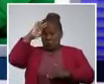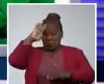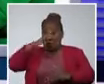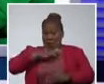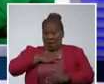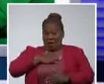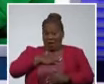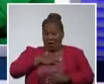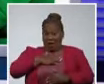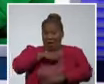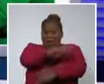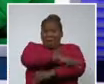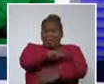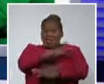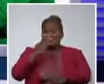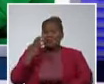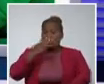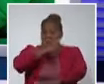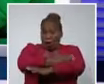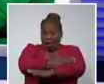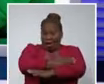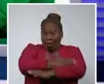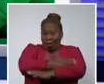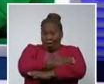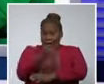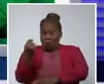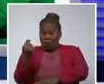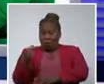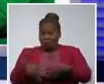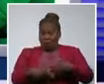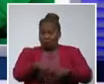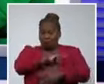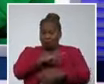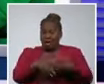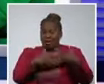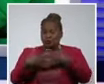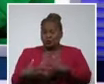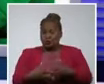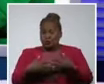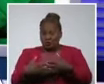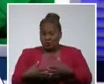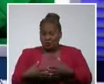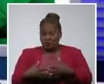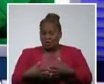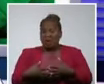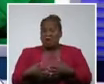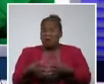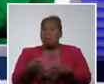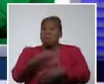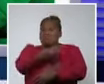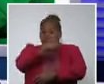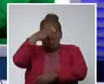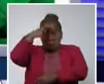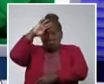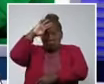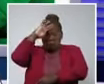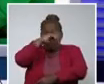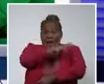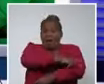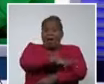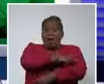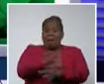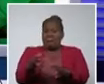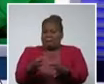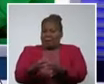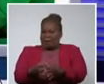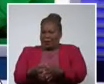pequeño, país bloqueado, con un bloqueo que cada vez es peor, pero con un colectivo de